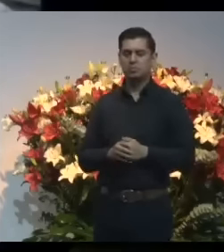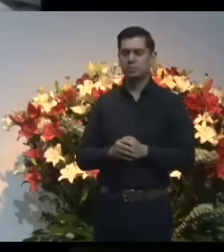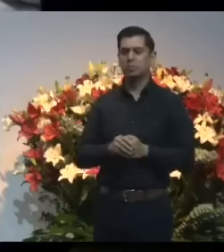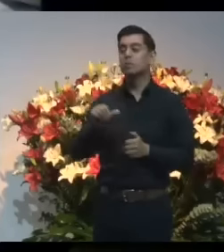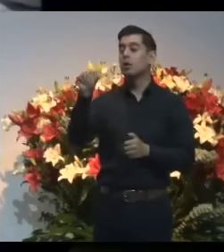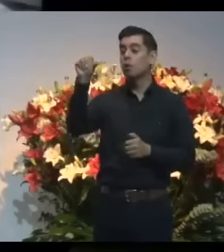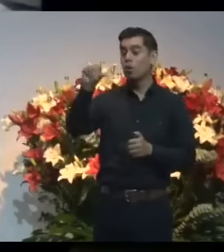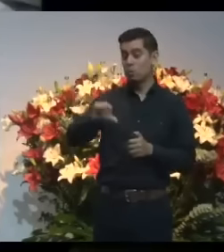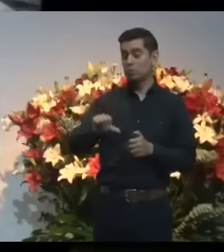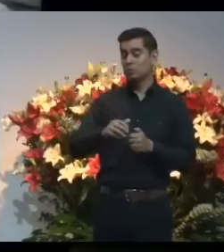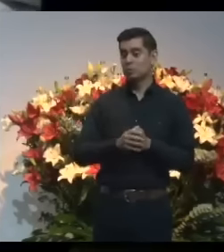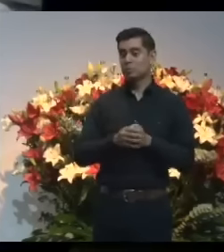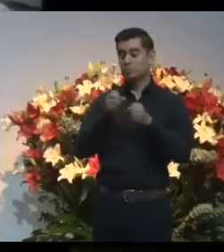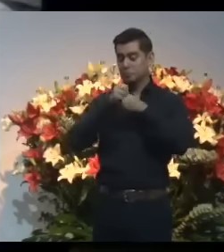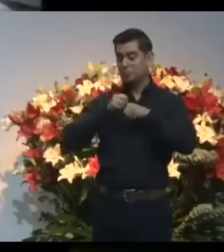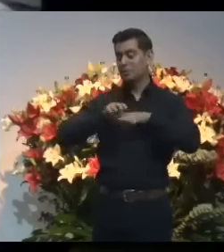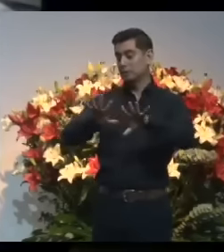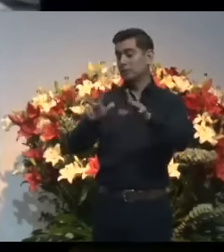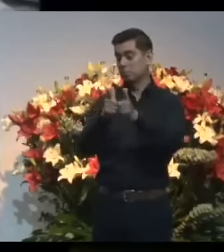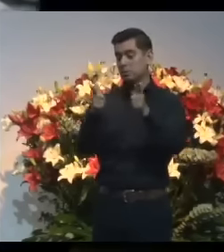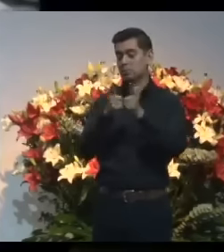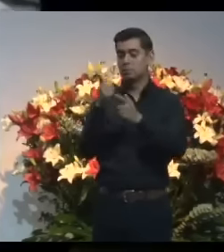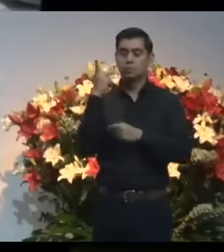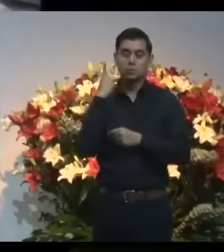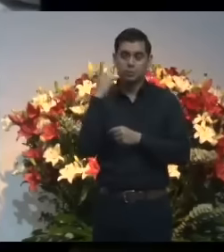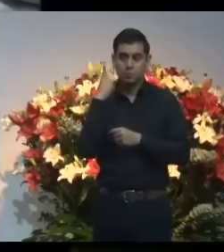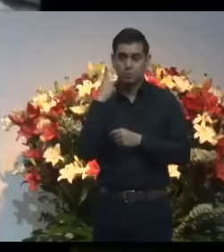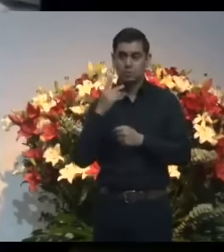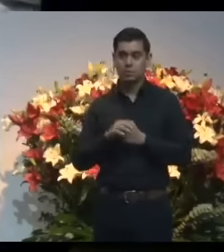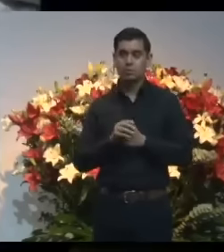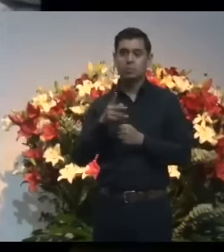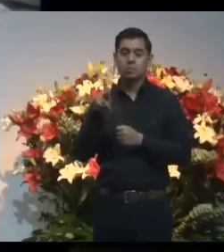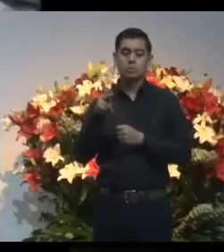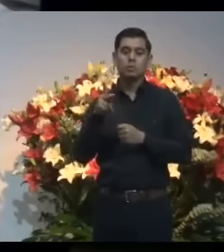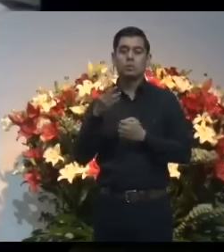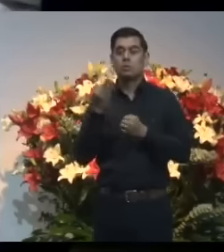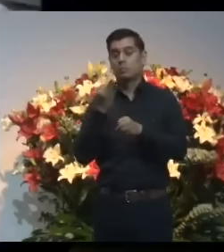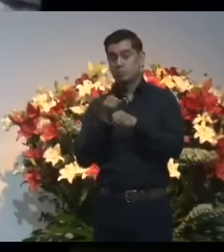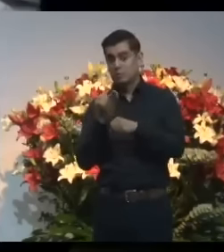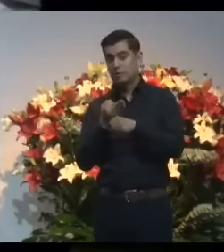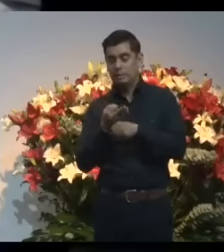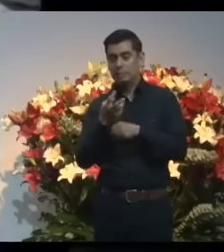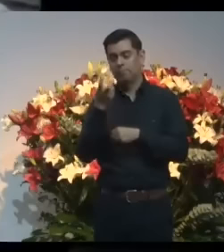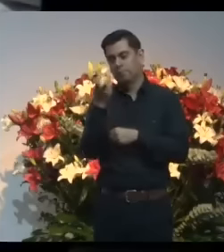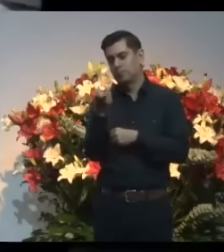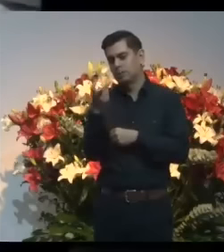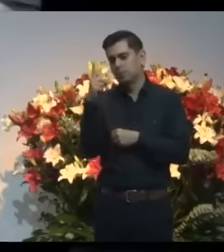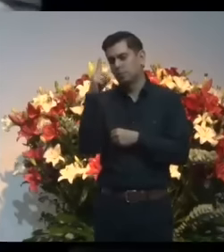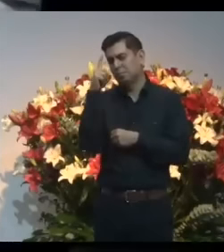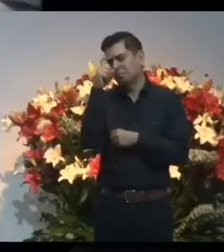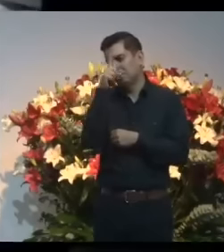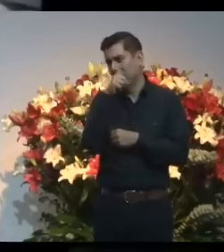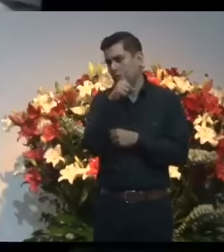Hoy tenemos un sistema de partidos políticos. La crisis de los partidos políticos es